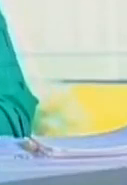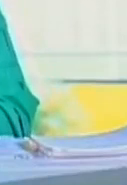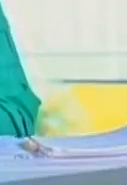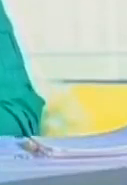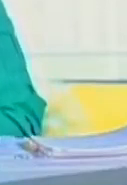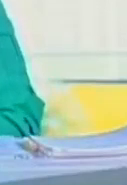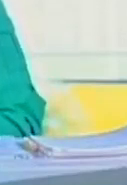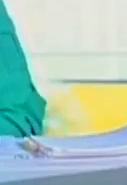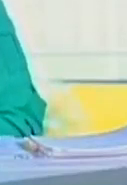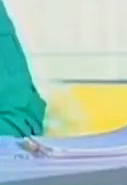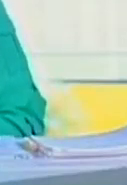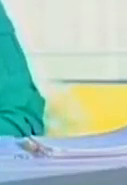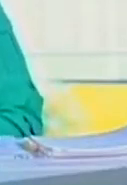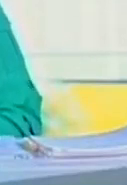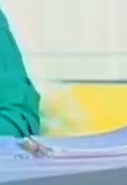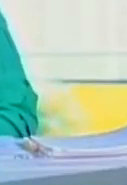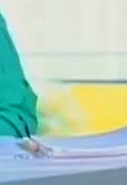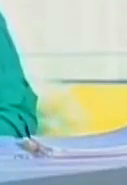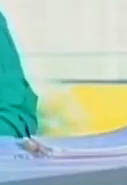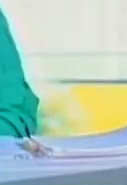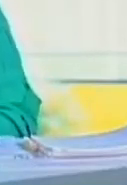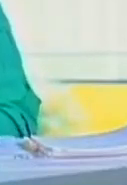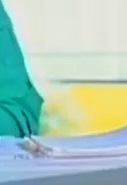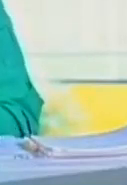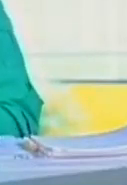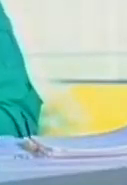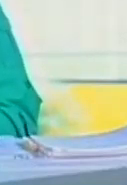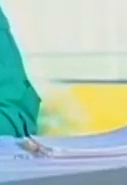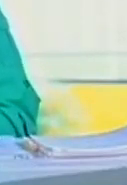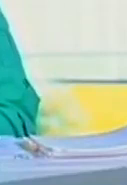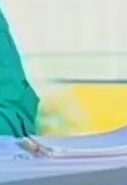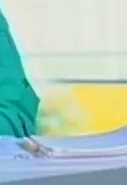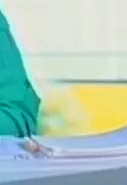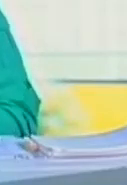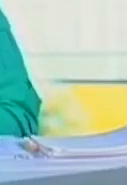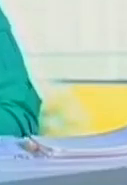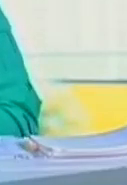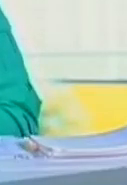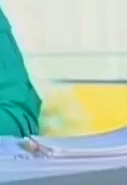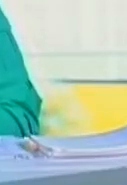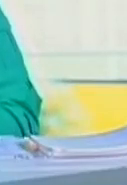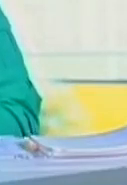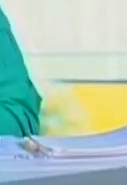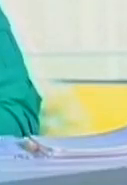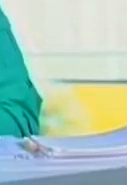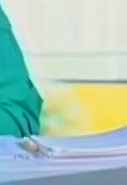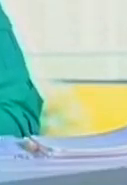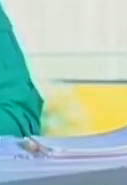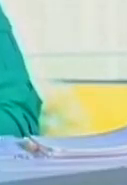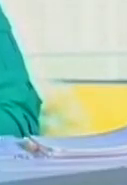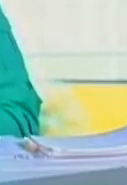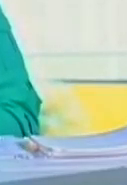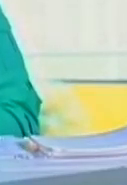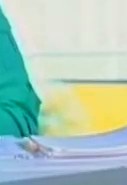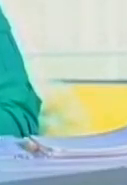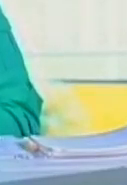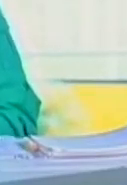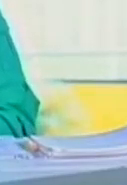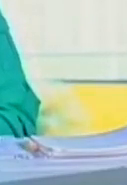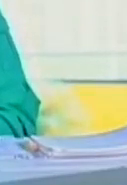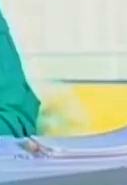a todos. Mi saludo a toda Venezuela. Este domingo